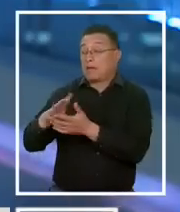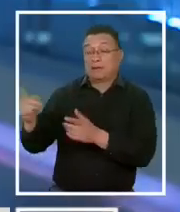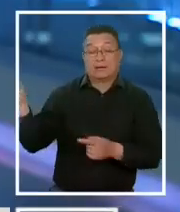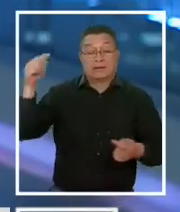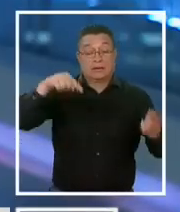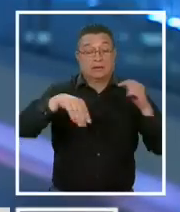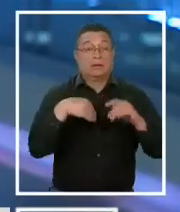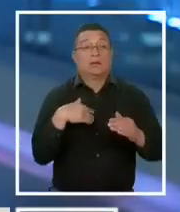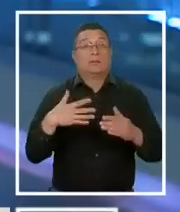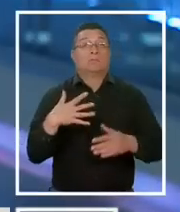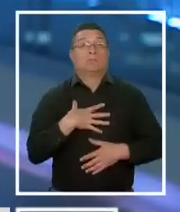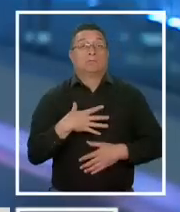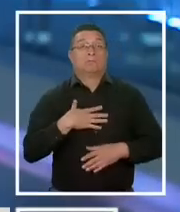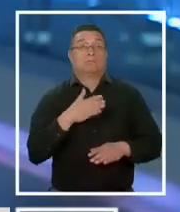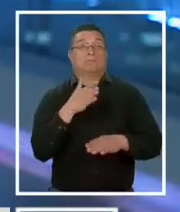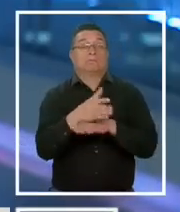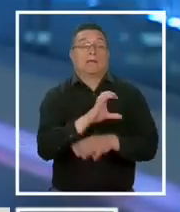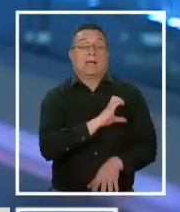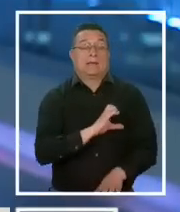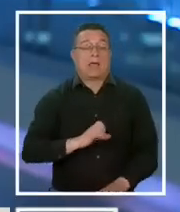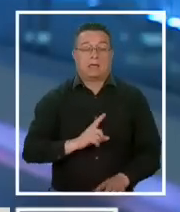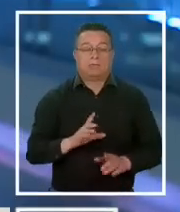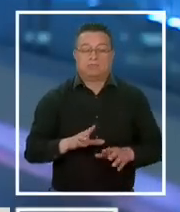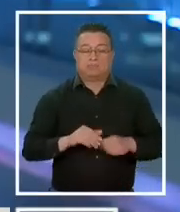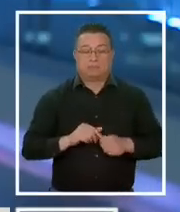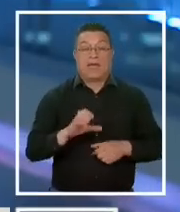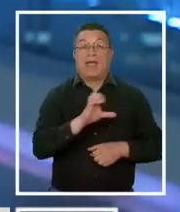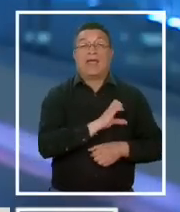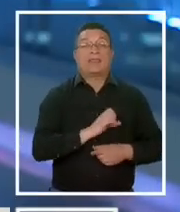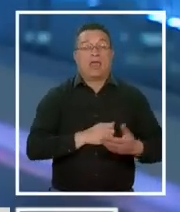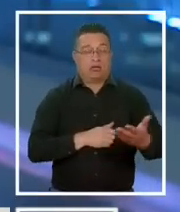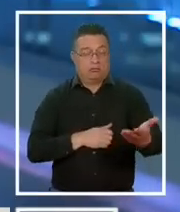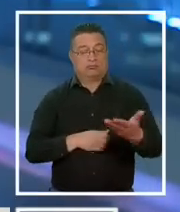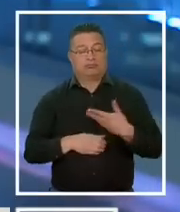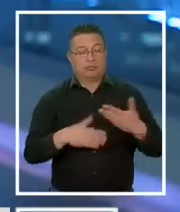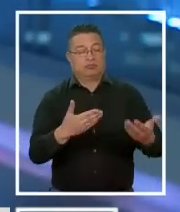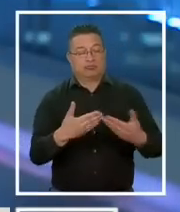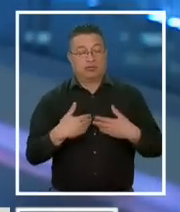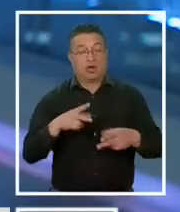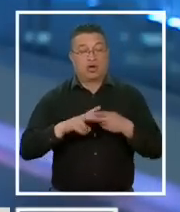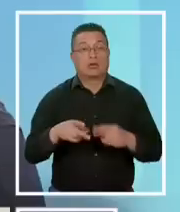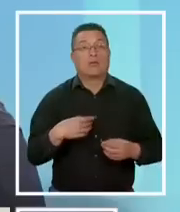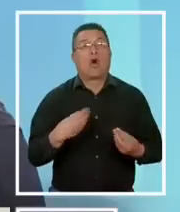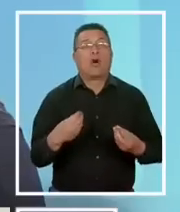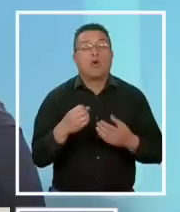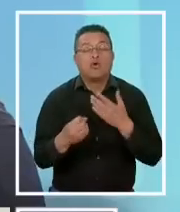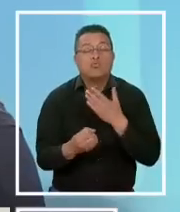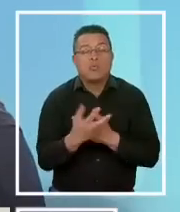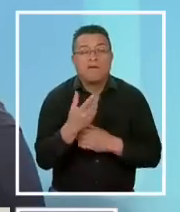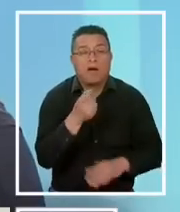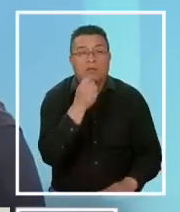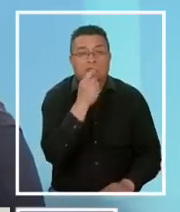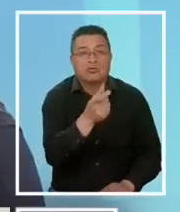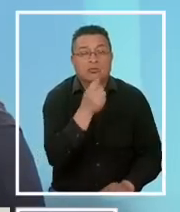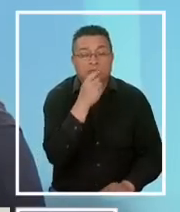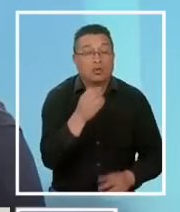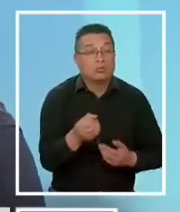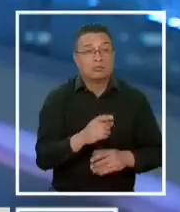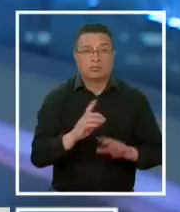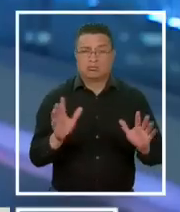miedo de ir al estado y por lo tanto el estado se acerca a ellos y es capaz de entregarles estas denuncias